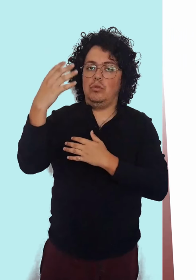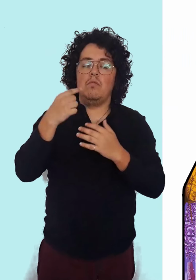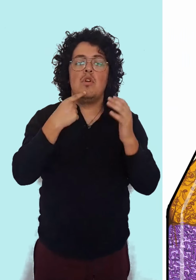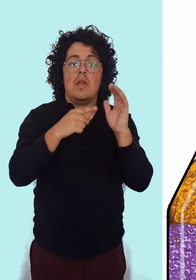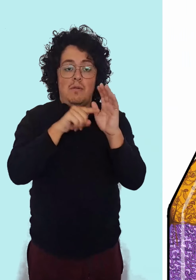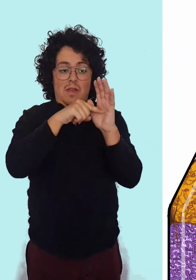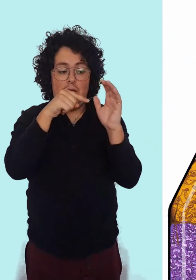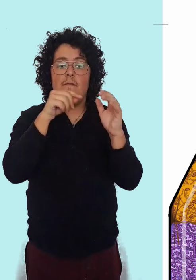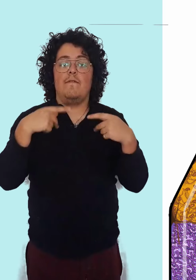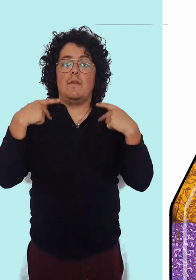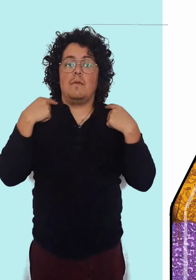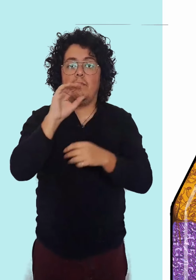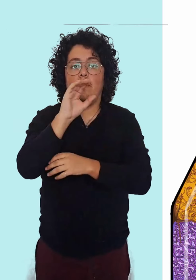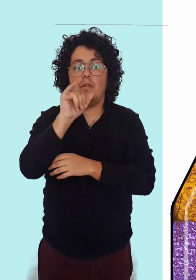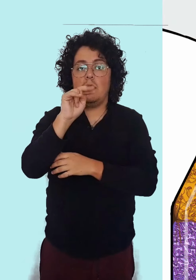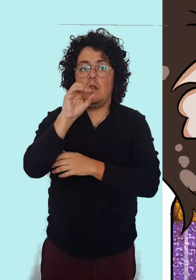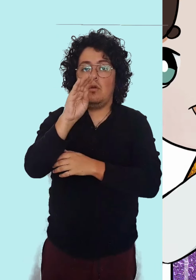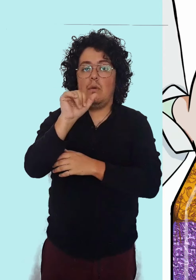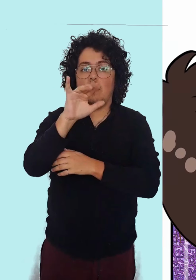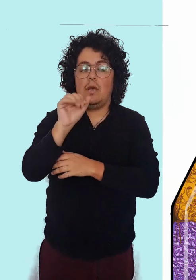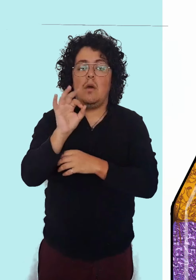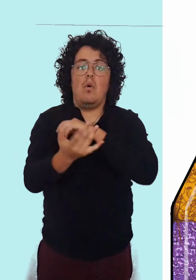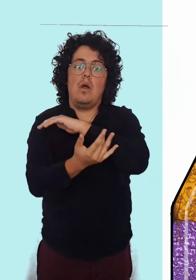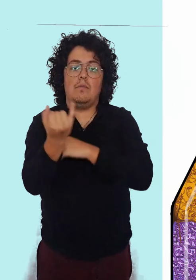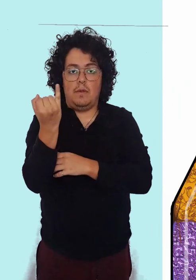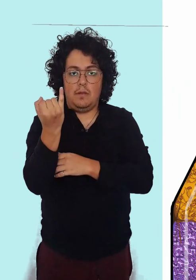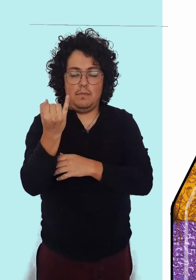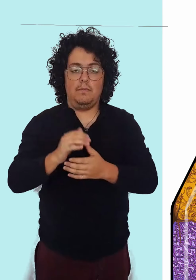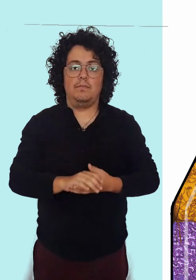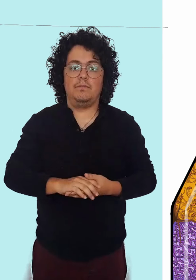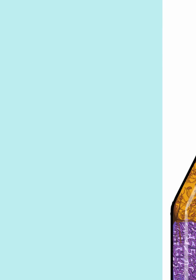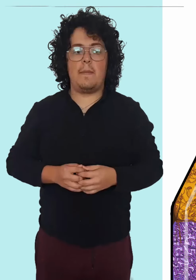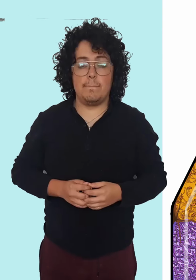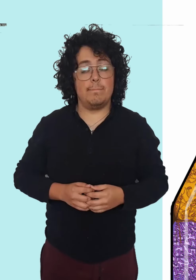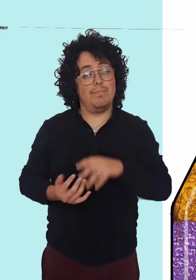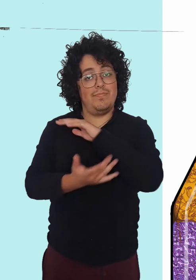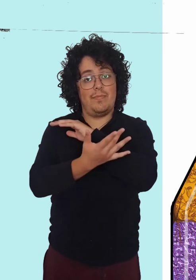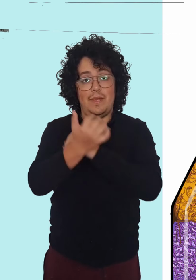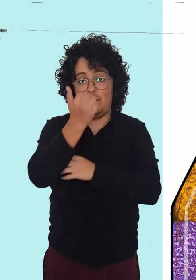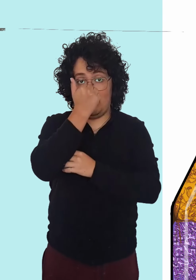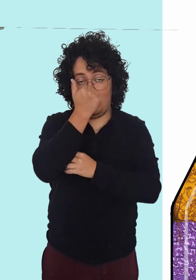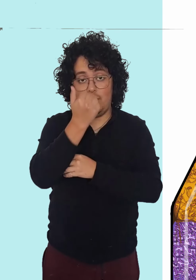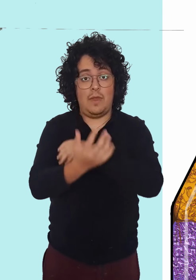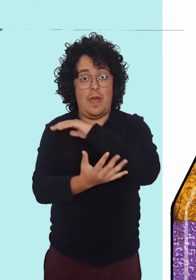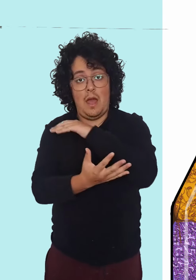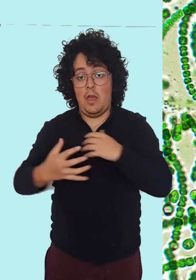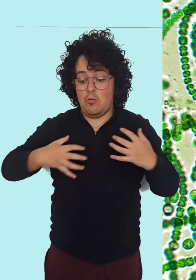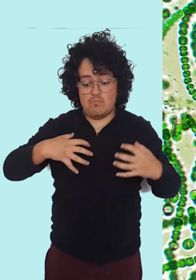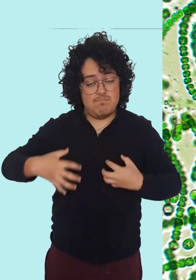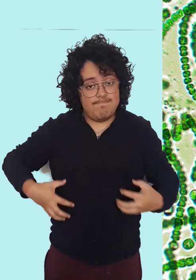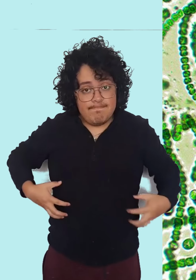generan bandas verdes y hay proliferación de organismos fotosintéticos, entre las cuales se encuentran organismos como